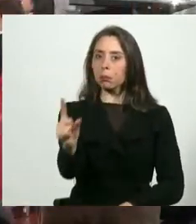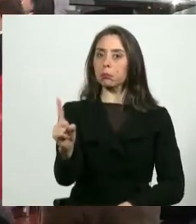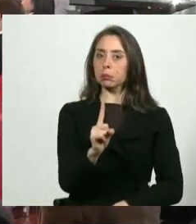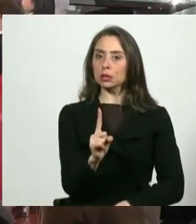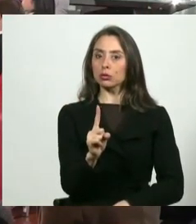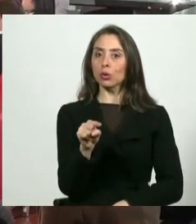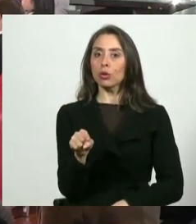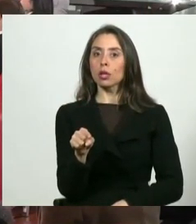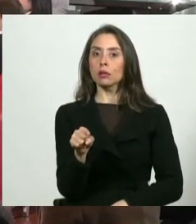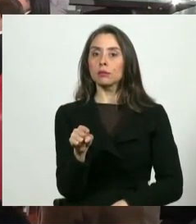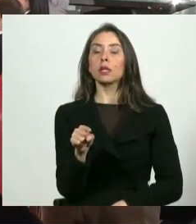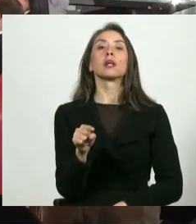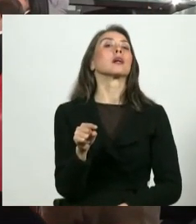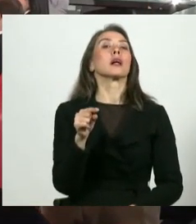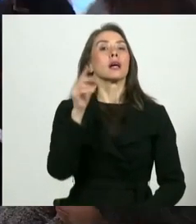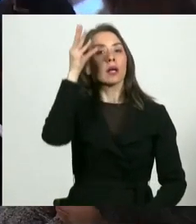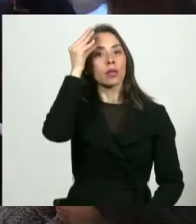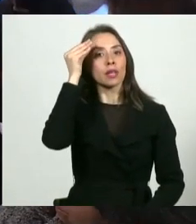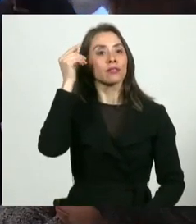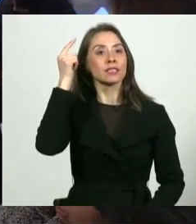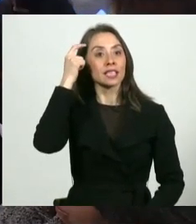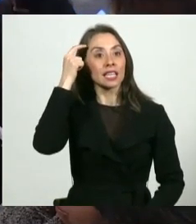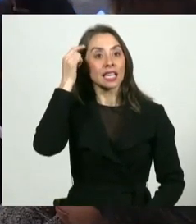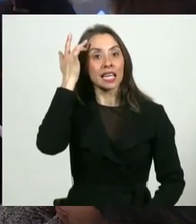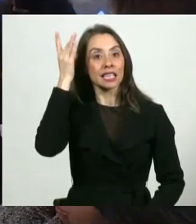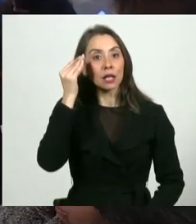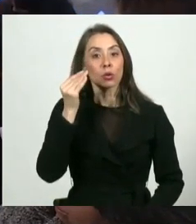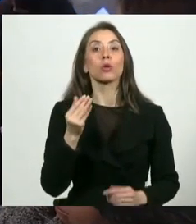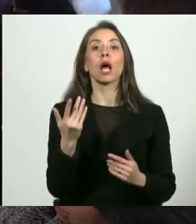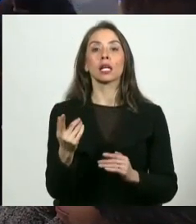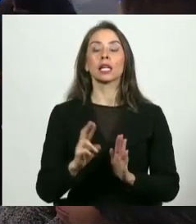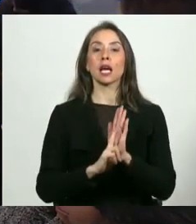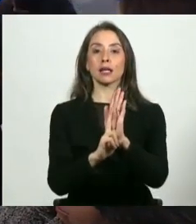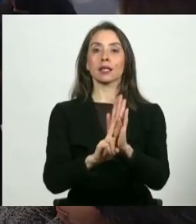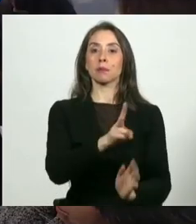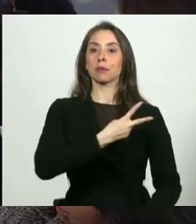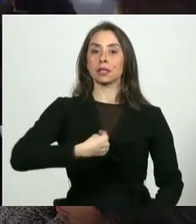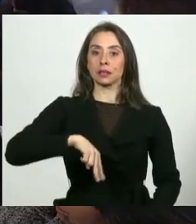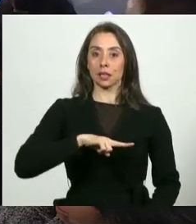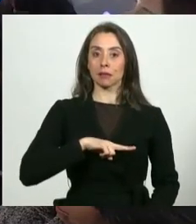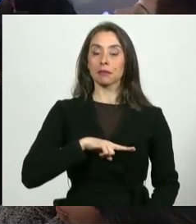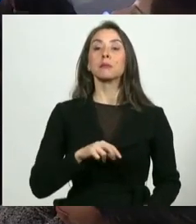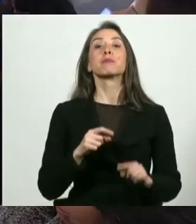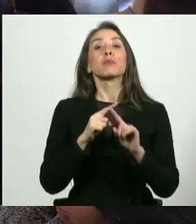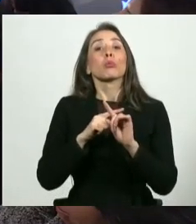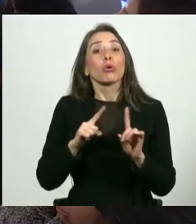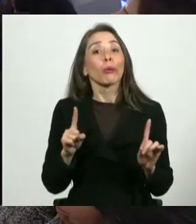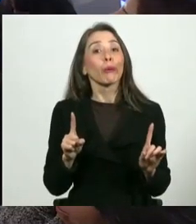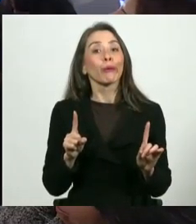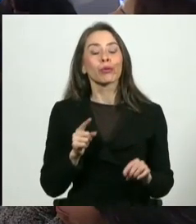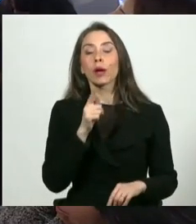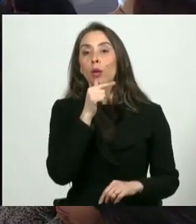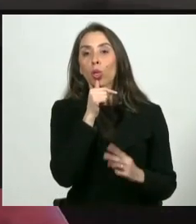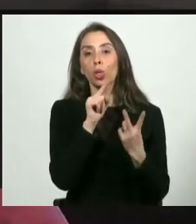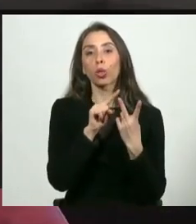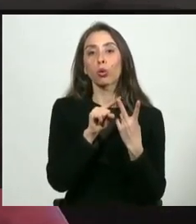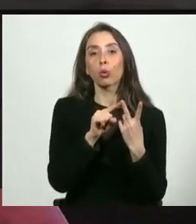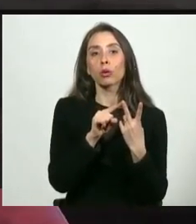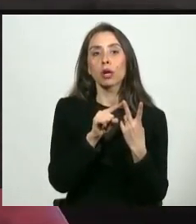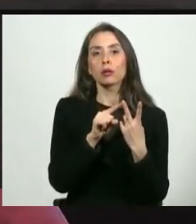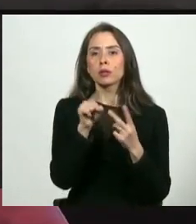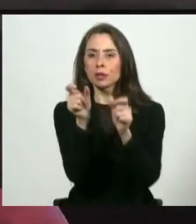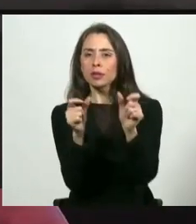con déficit intelectual que nos pudiera representar. Y mi otra duda es saber si se